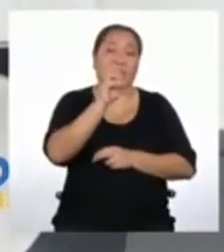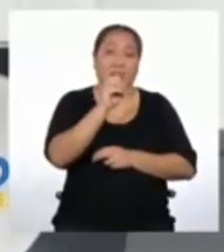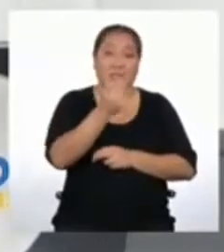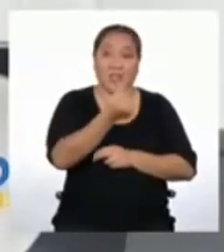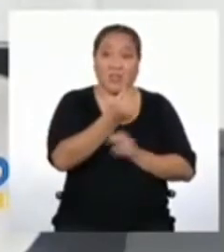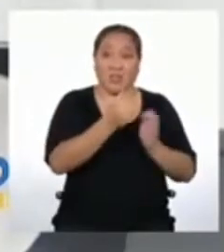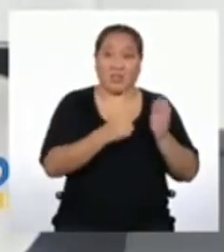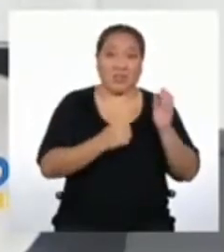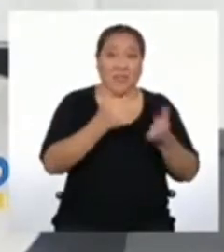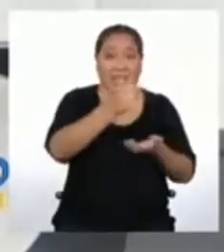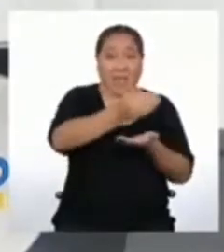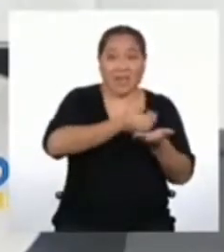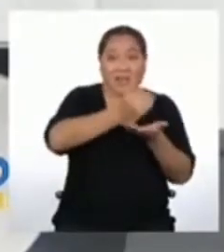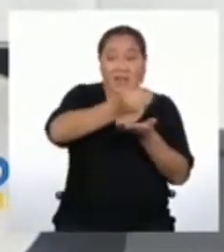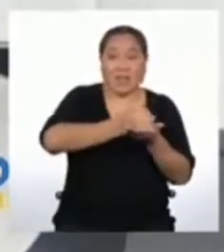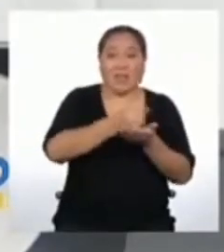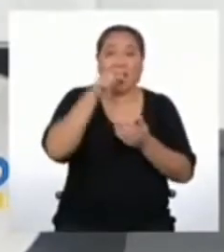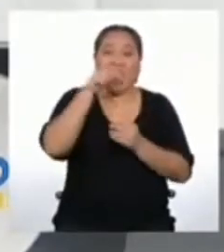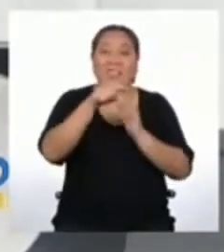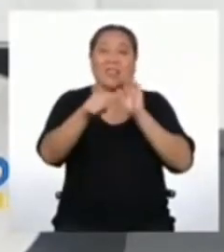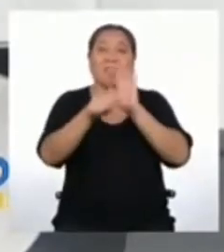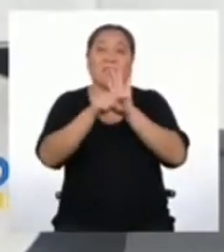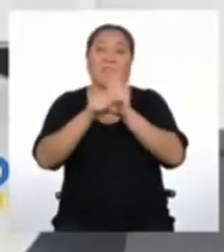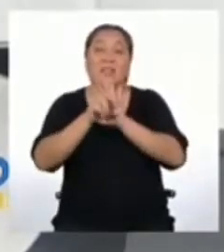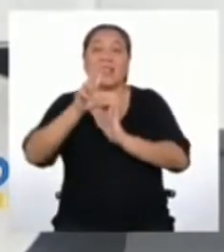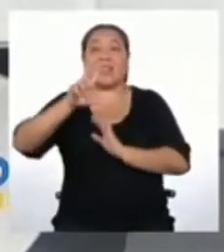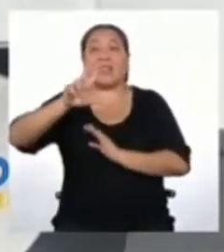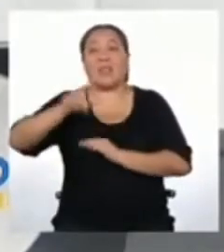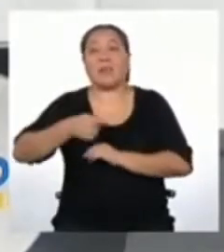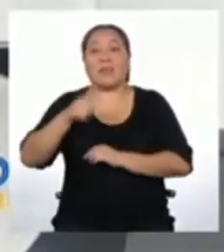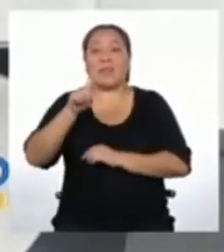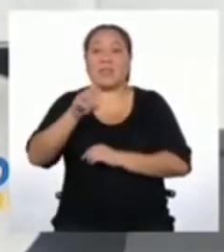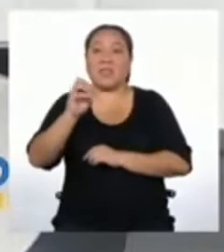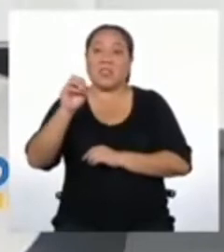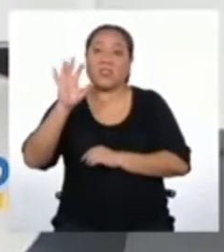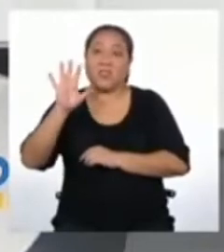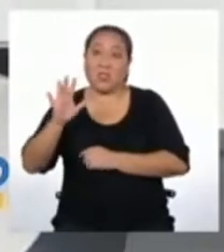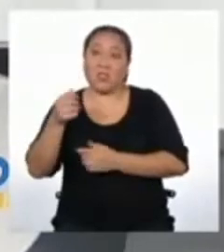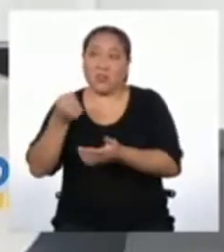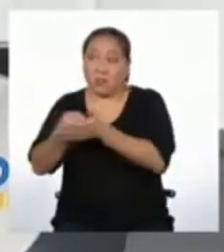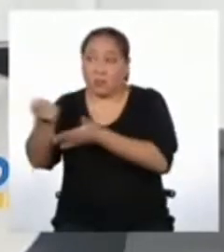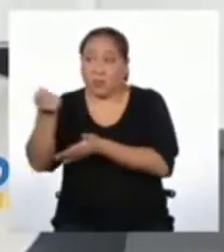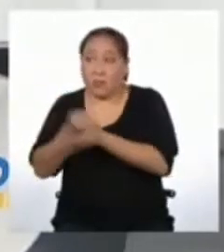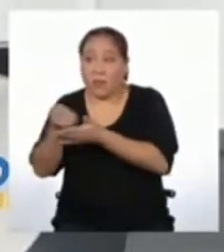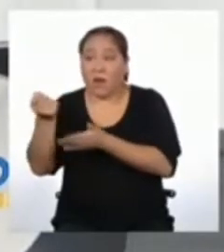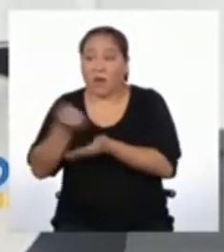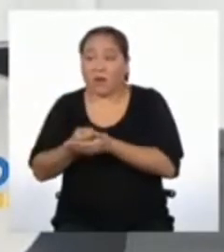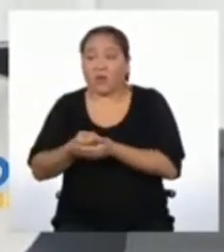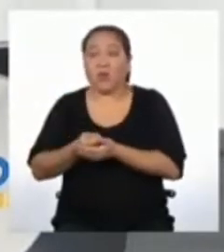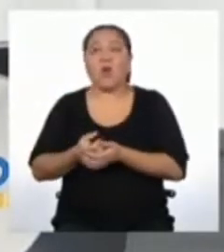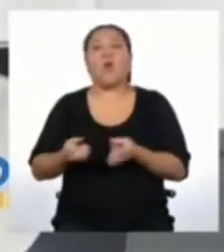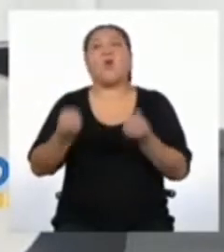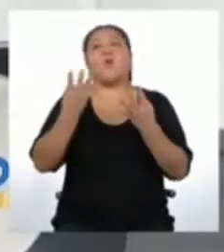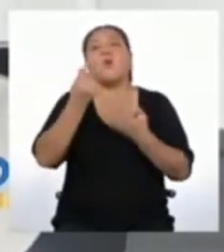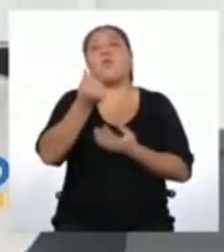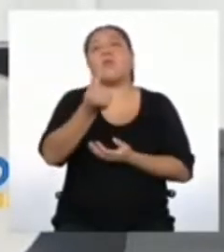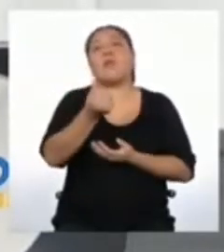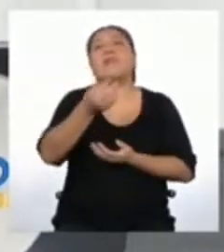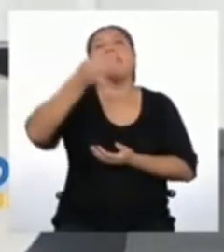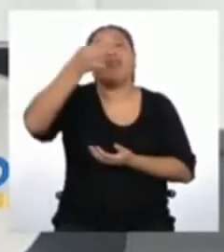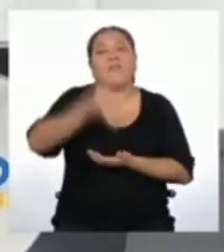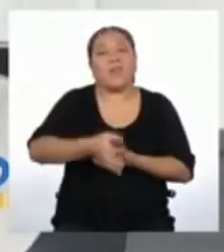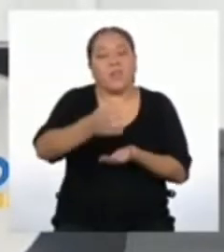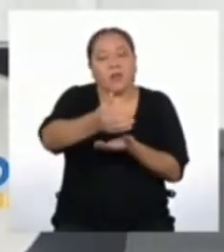embargo, si le sustraemos a este número los 3.105 soles de inversión en gastos, ¿cuánto dinero se ha ganado